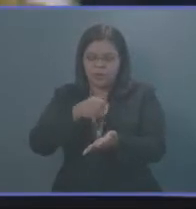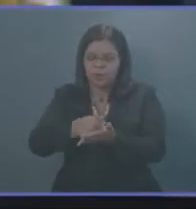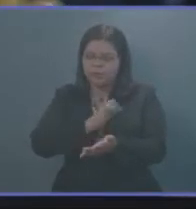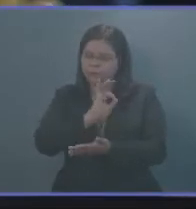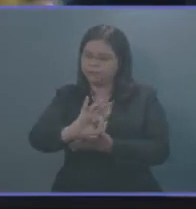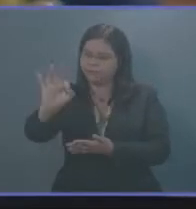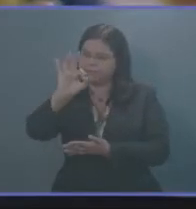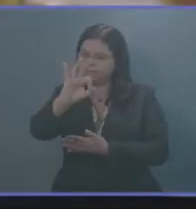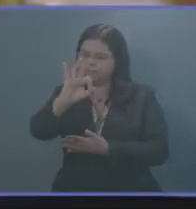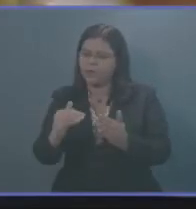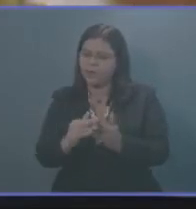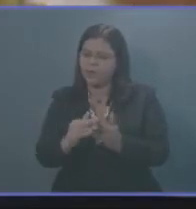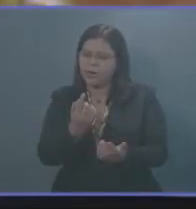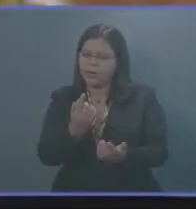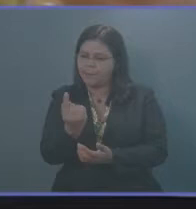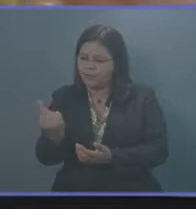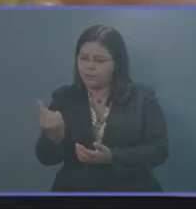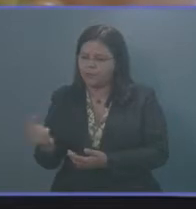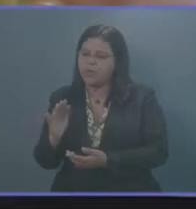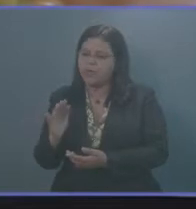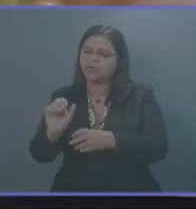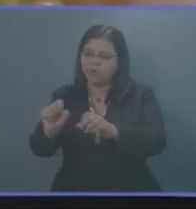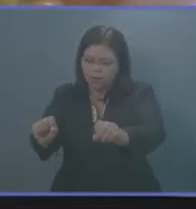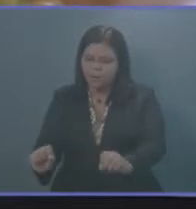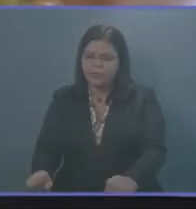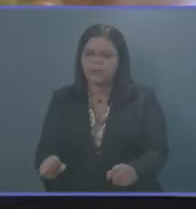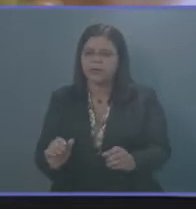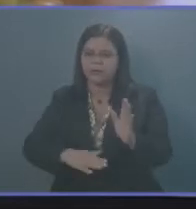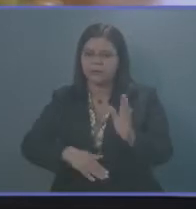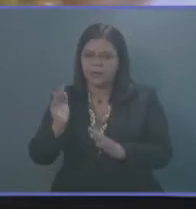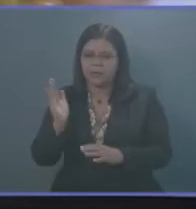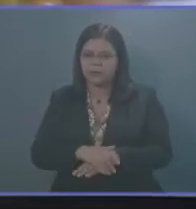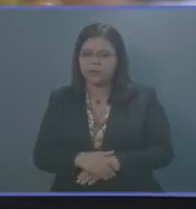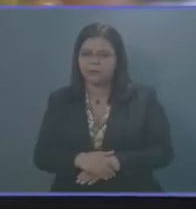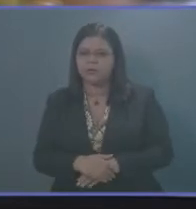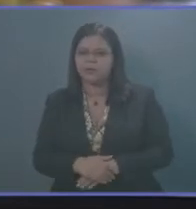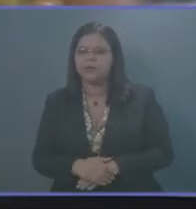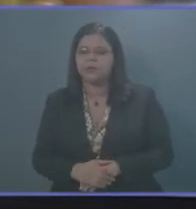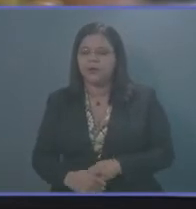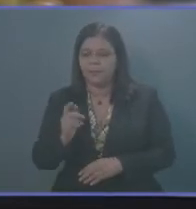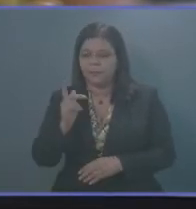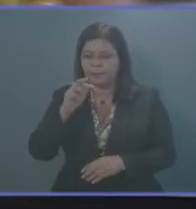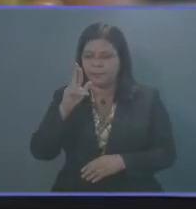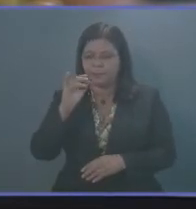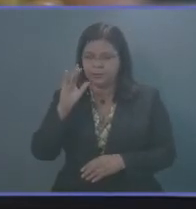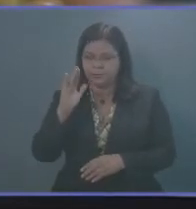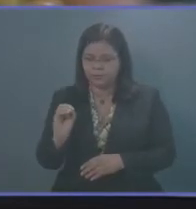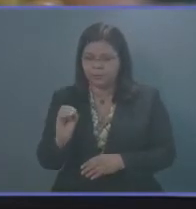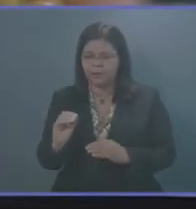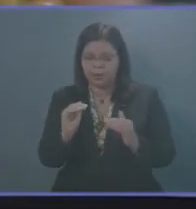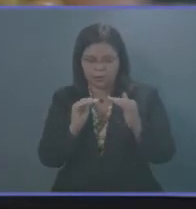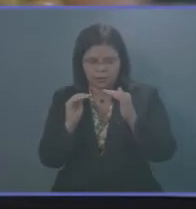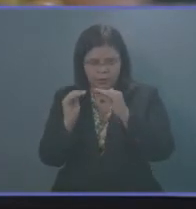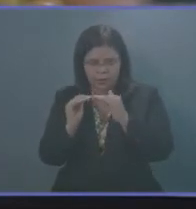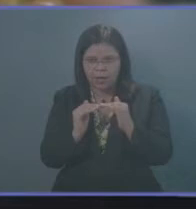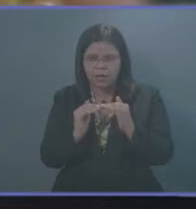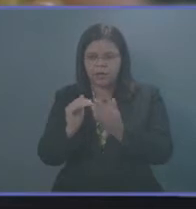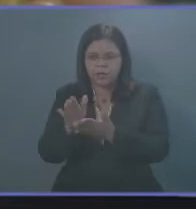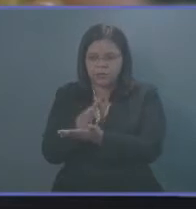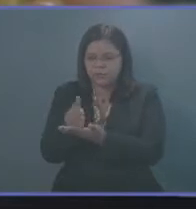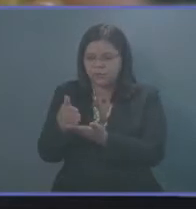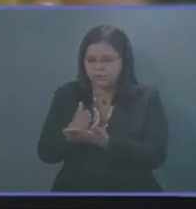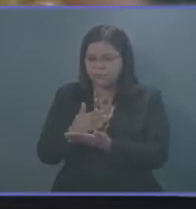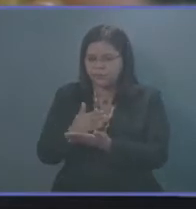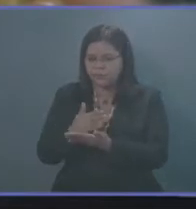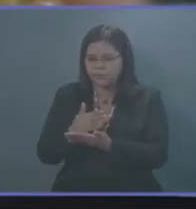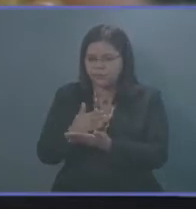la capacidad económica de los contribuyentes, teniendo presente los principios de generalidad, igualdad, equitativa distribución de la carga